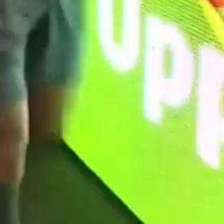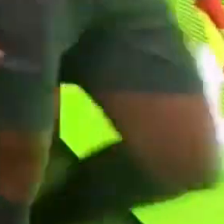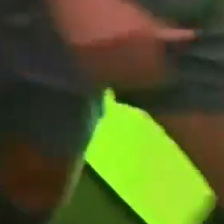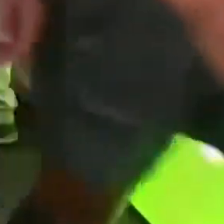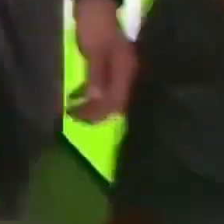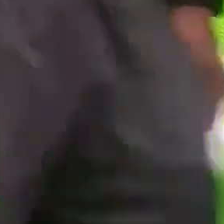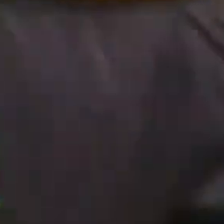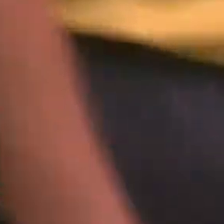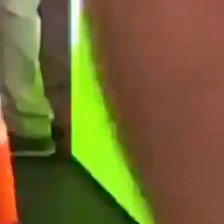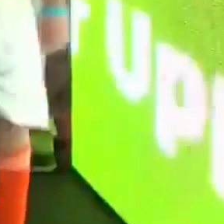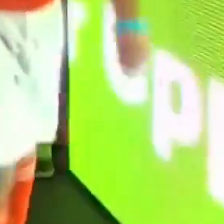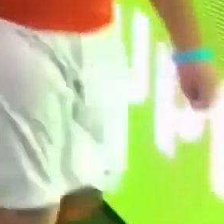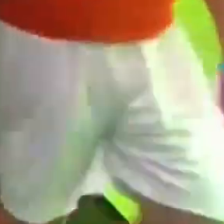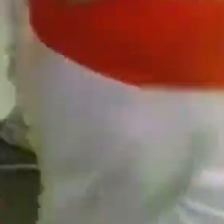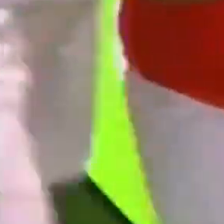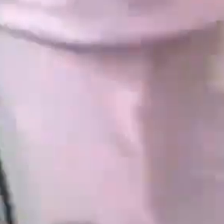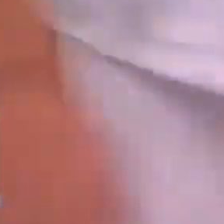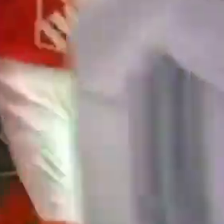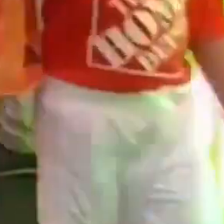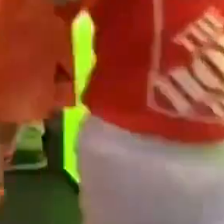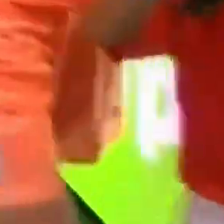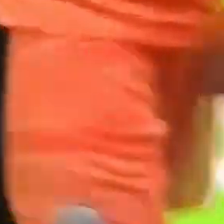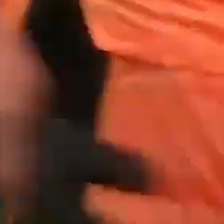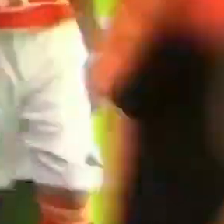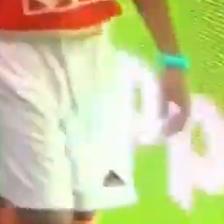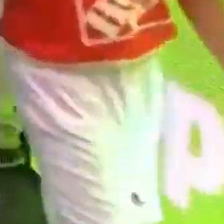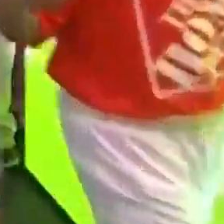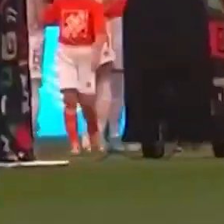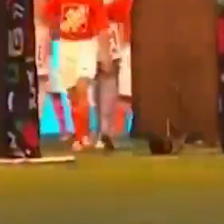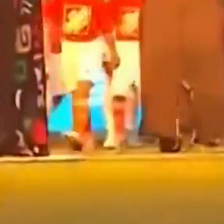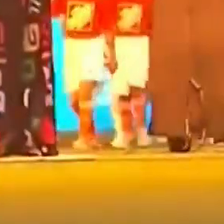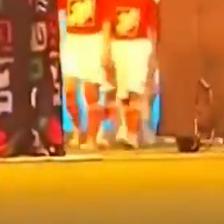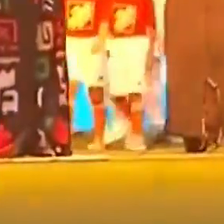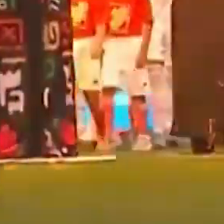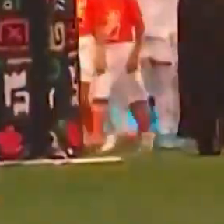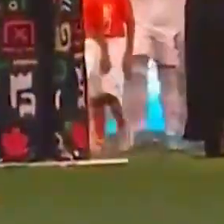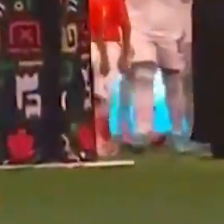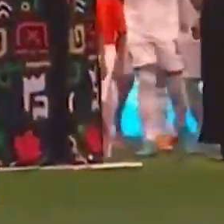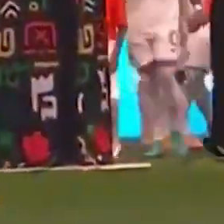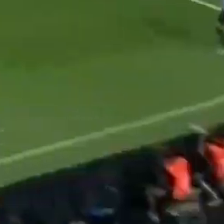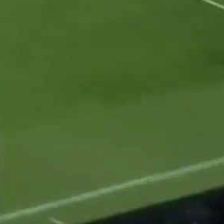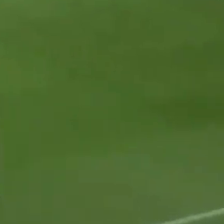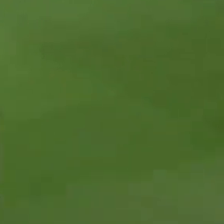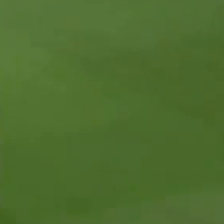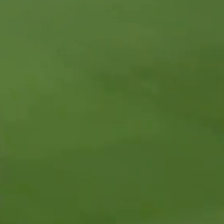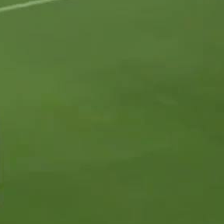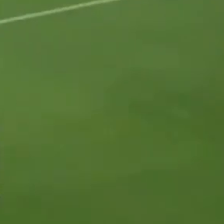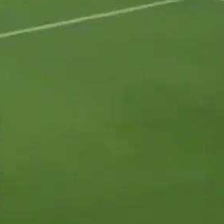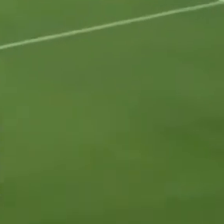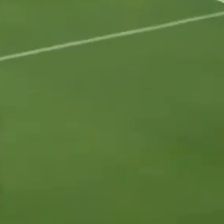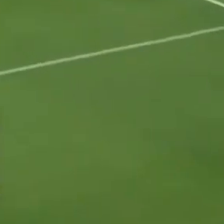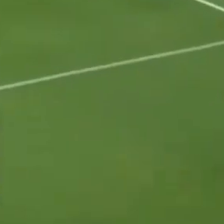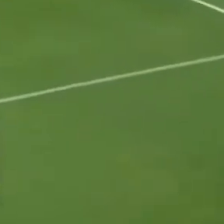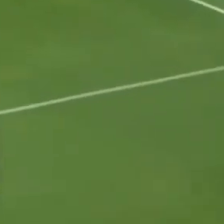despedida del público celeste en el estadio centenario contra un rival a definir esta disputa de partidos y las